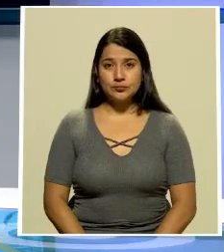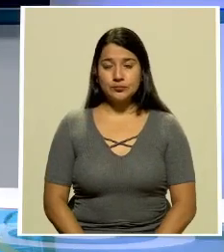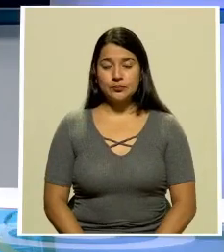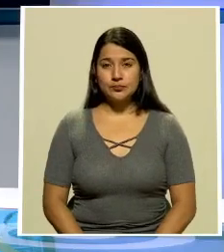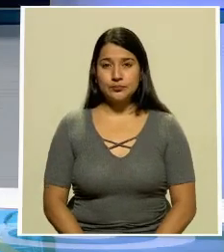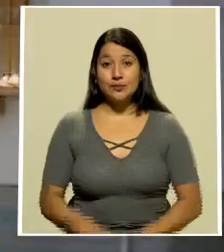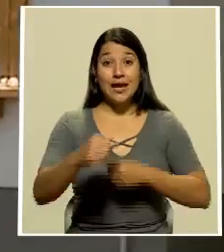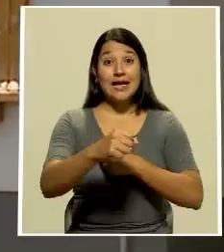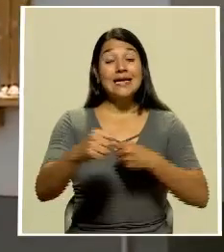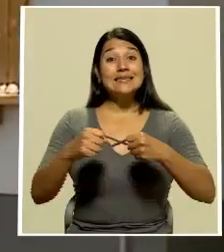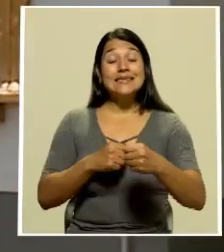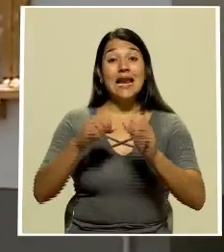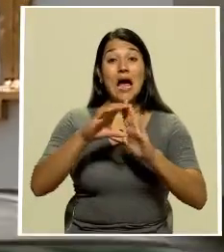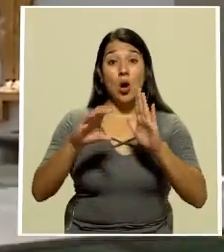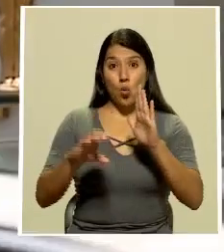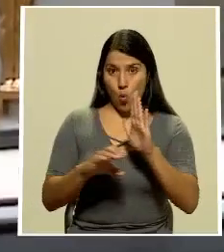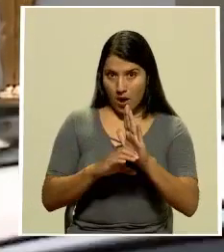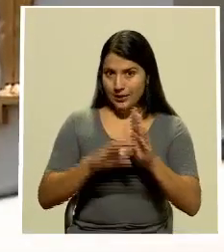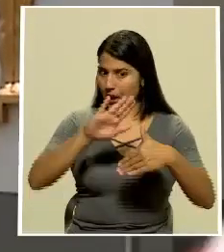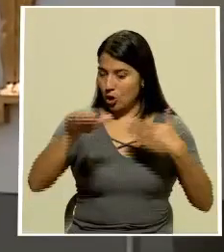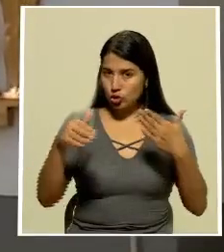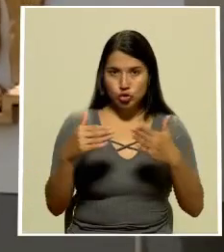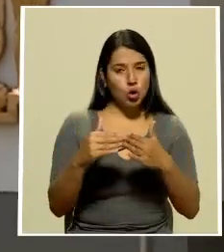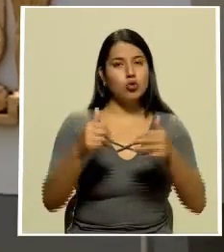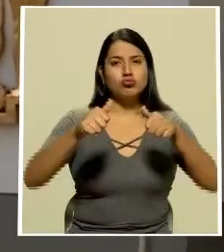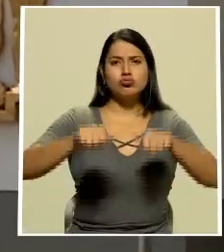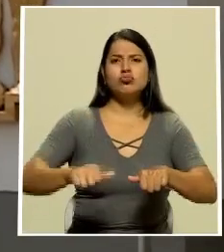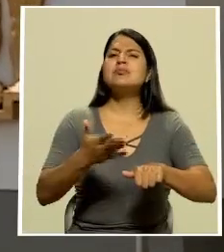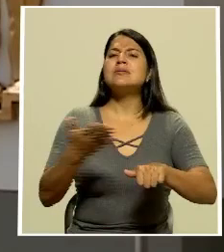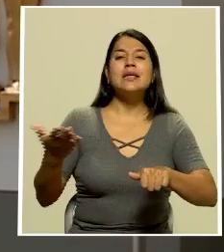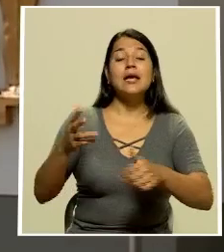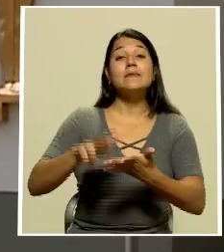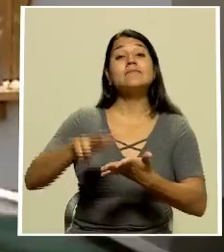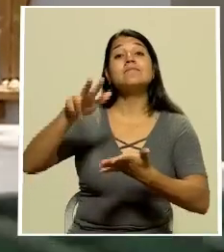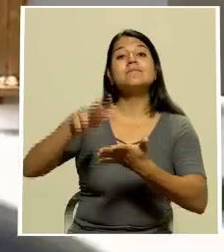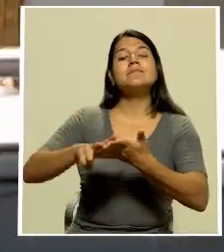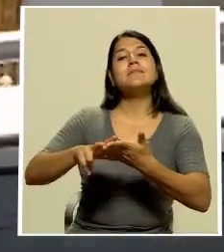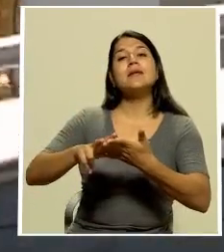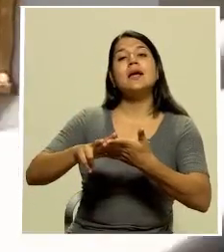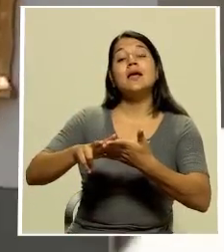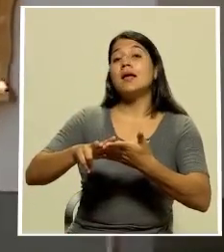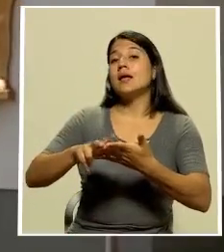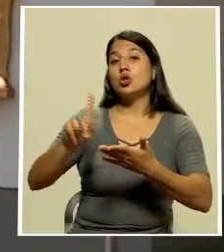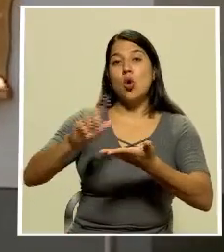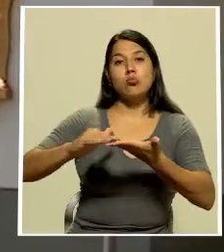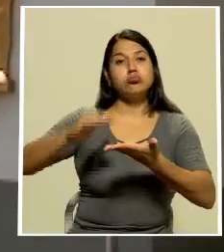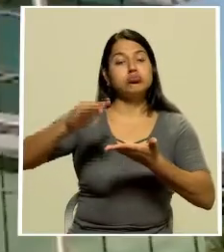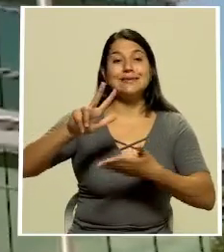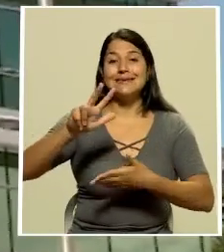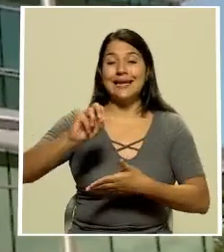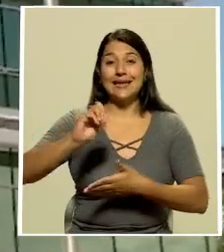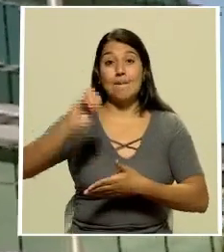La Sala Constitucional, de manera unánime, avaló la eliminación del incremento anual del